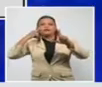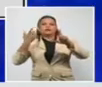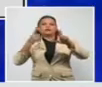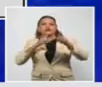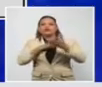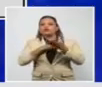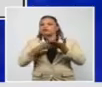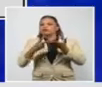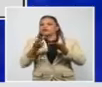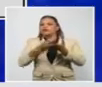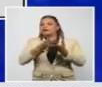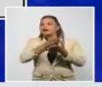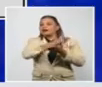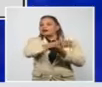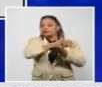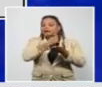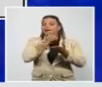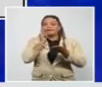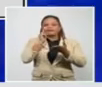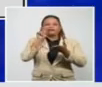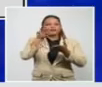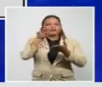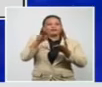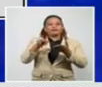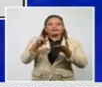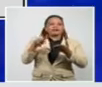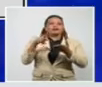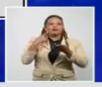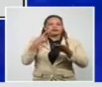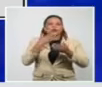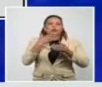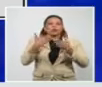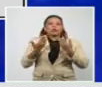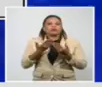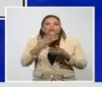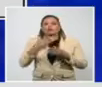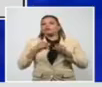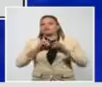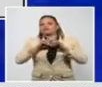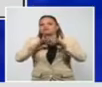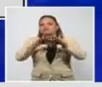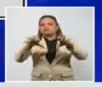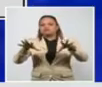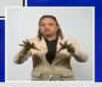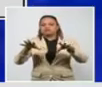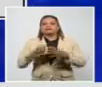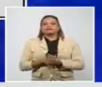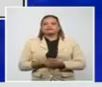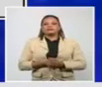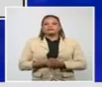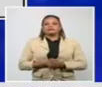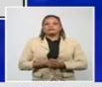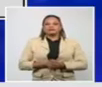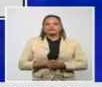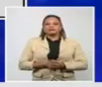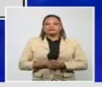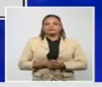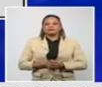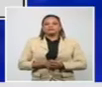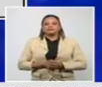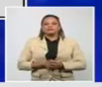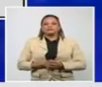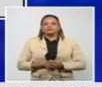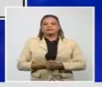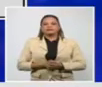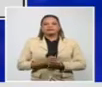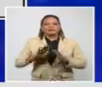también, donde ha ido predominando la transmisión autóctona sobre los casos importados. Y en el